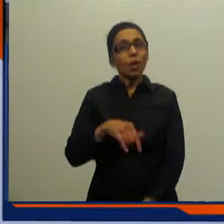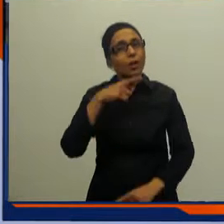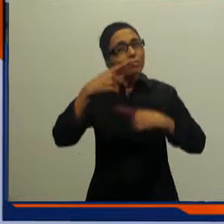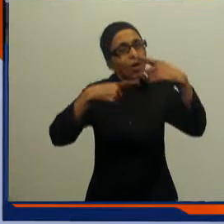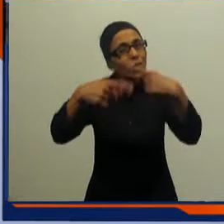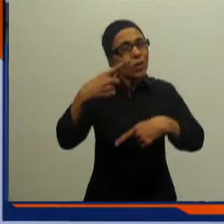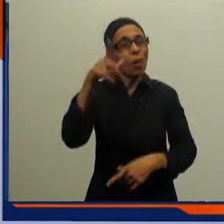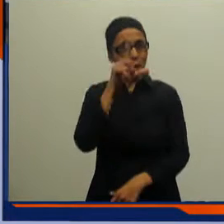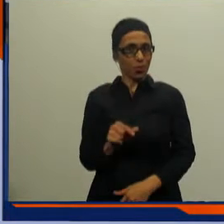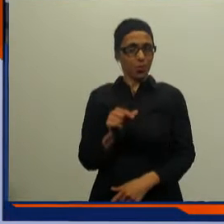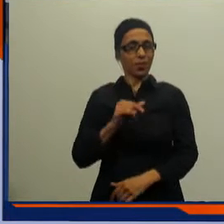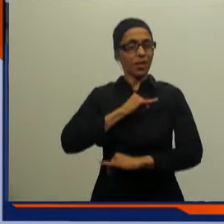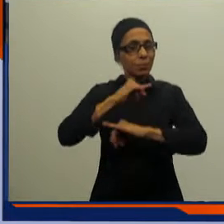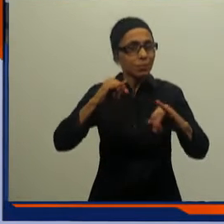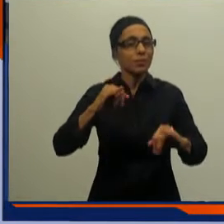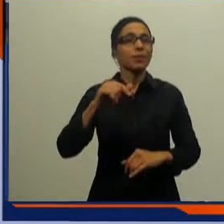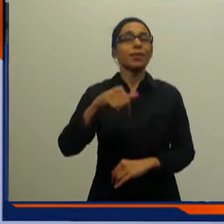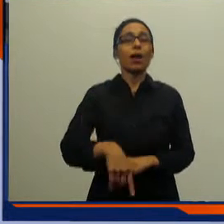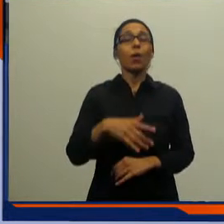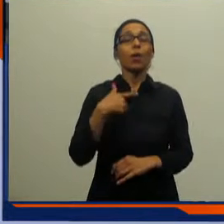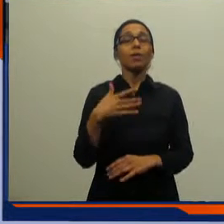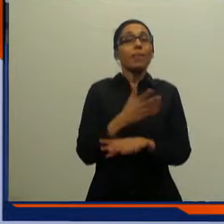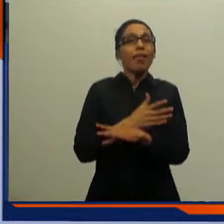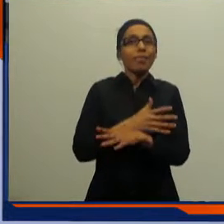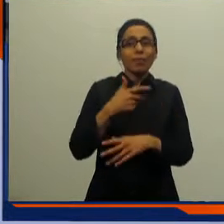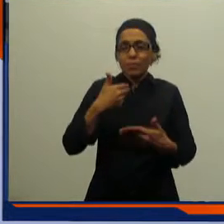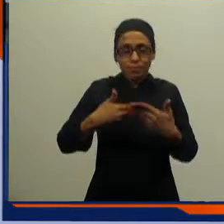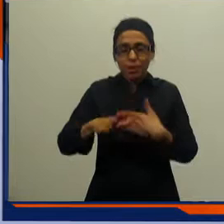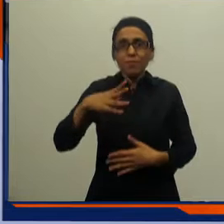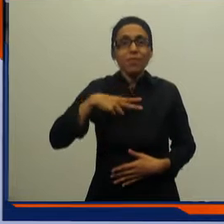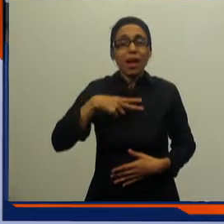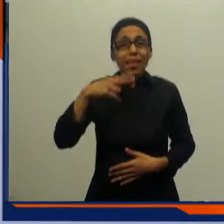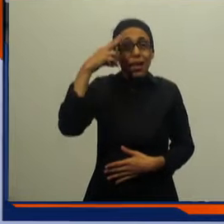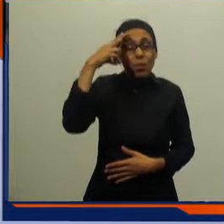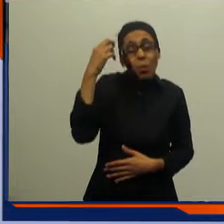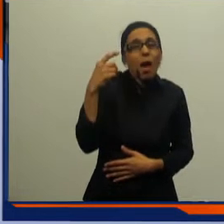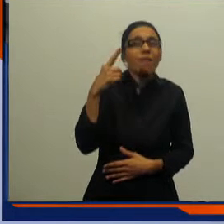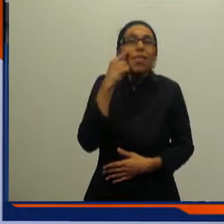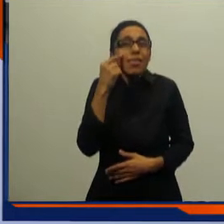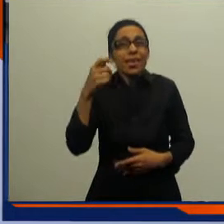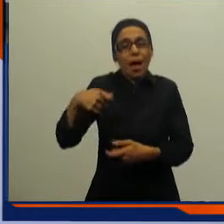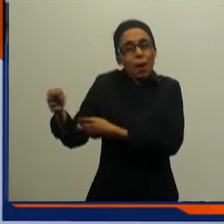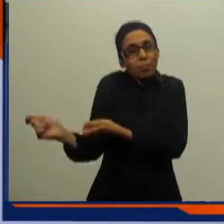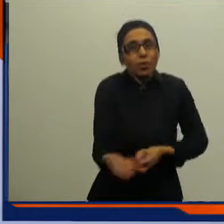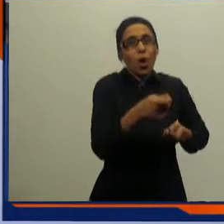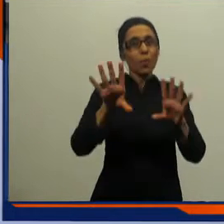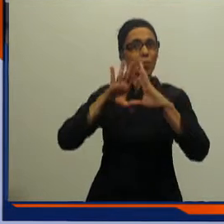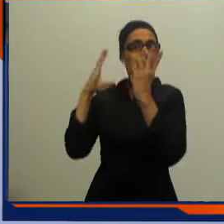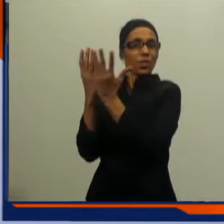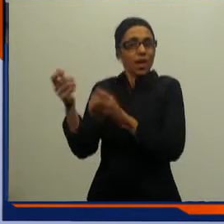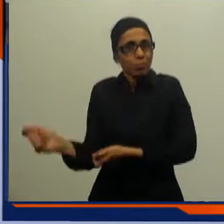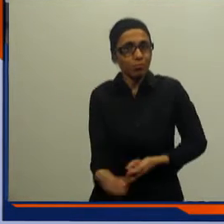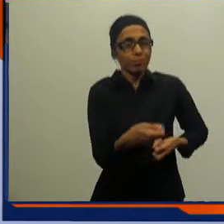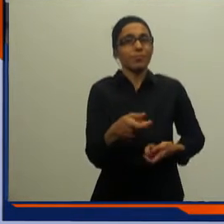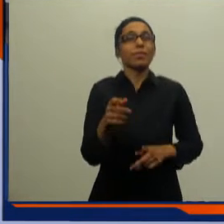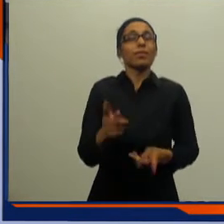Continuamos aquí en Deporte B Noticias. Lo decíamos, estamos muy cerquita, a 9 días del Mundial de Hockey sobre Césped. Tendrá cobertura especial junto a Milagros,